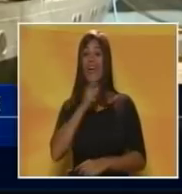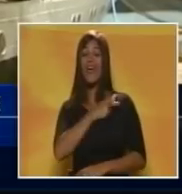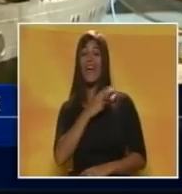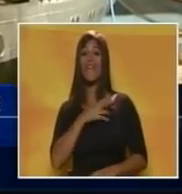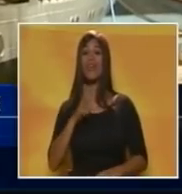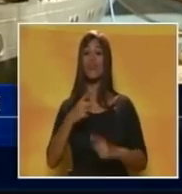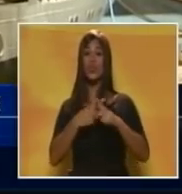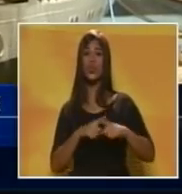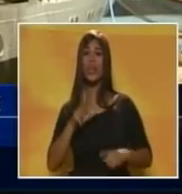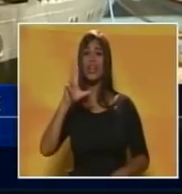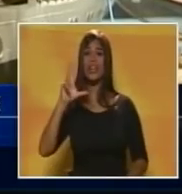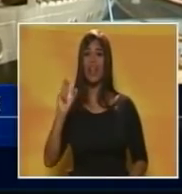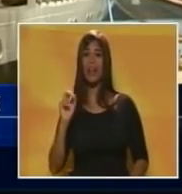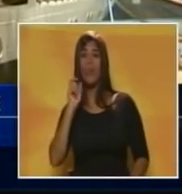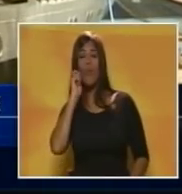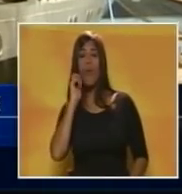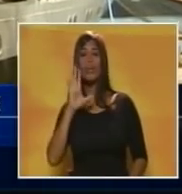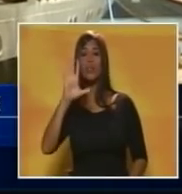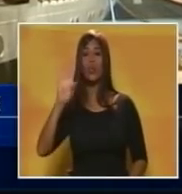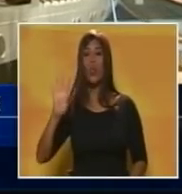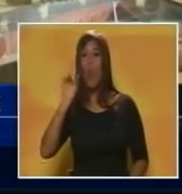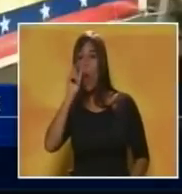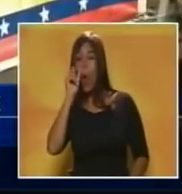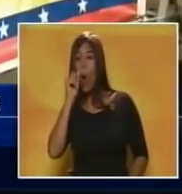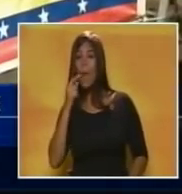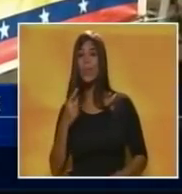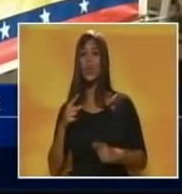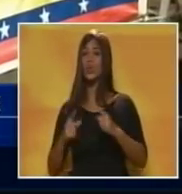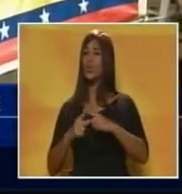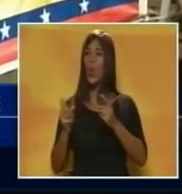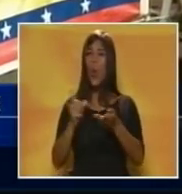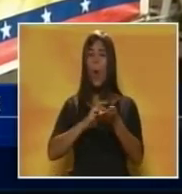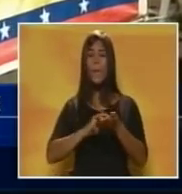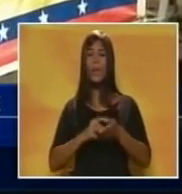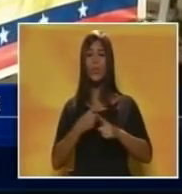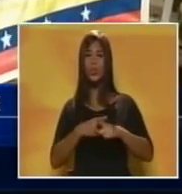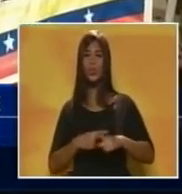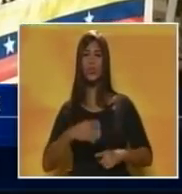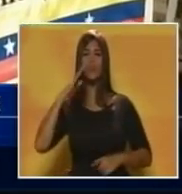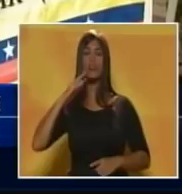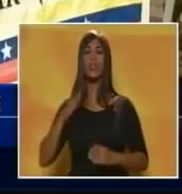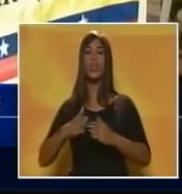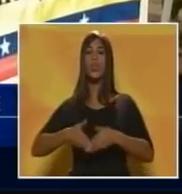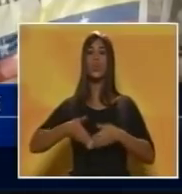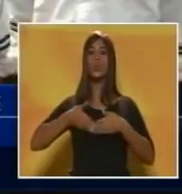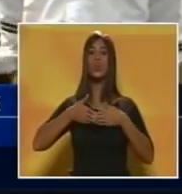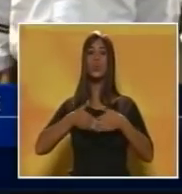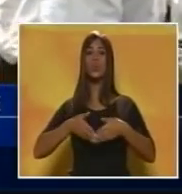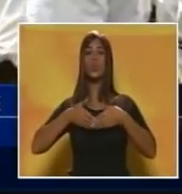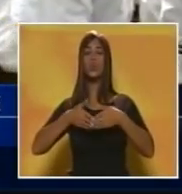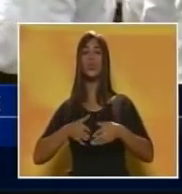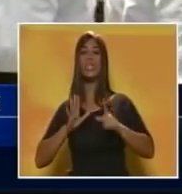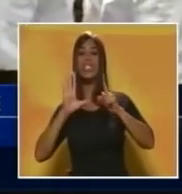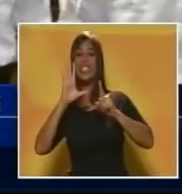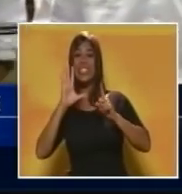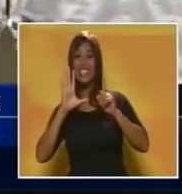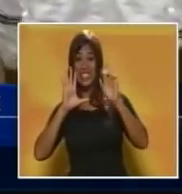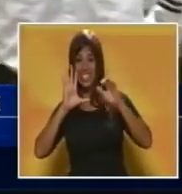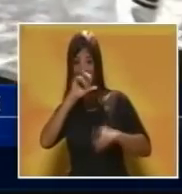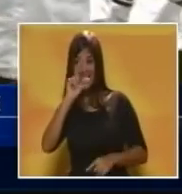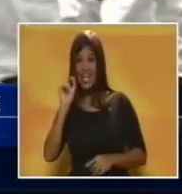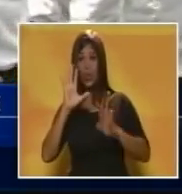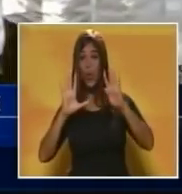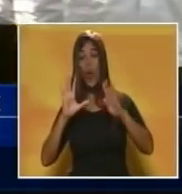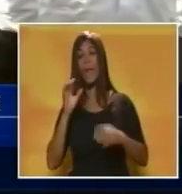mujeres y 54 hombres suman los cadetes del tercer año de la Armada que navegarán junto a 109 oficiales durante